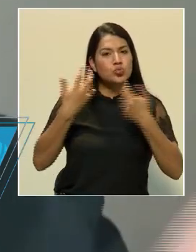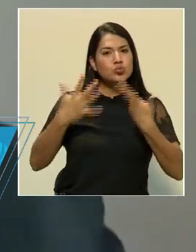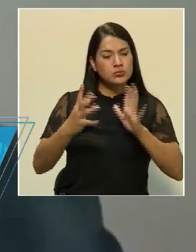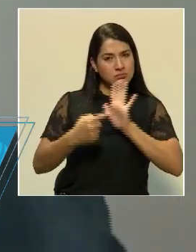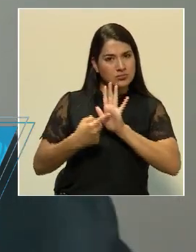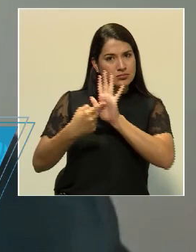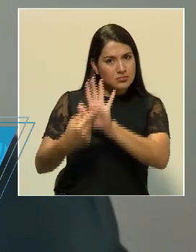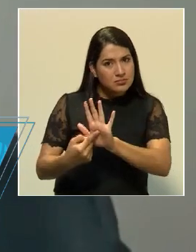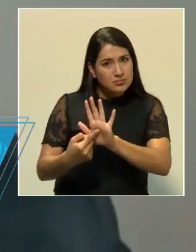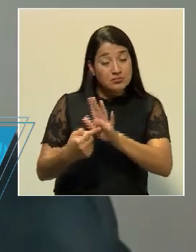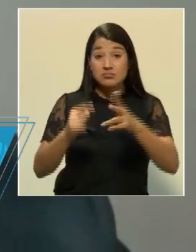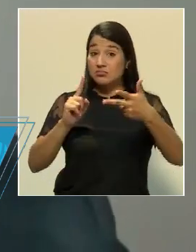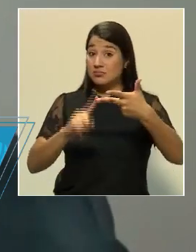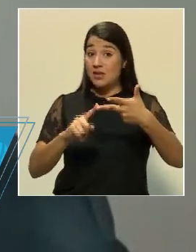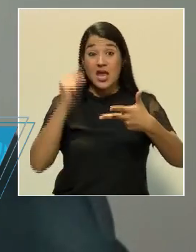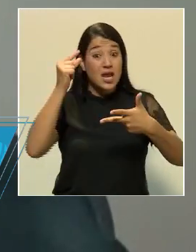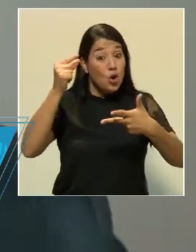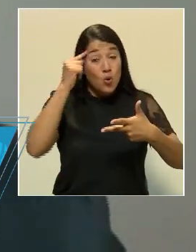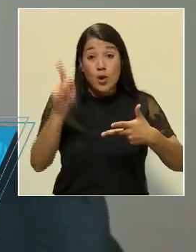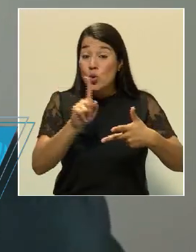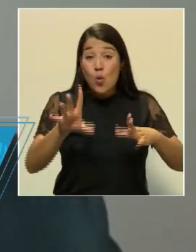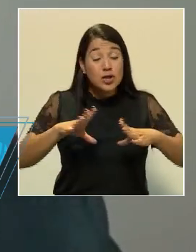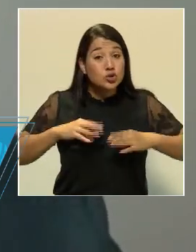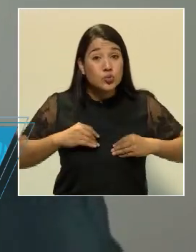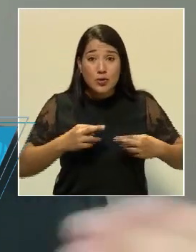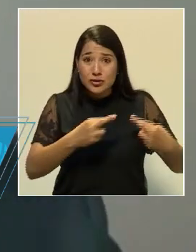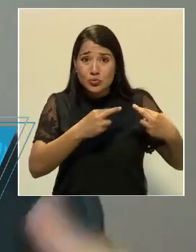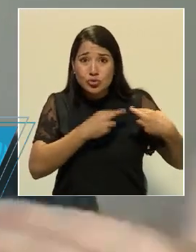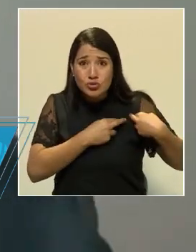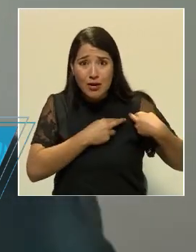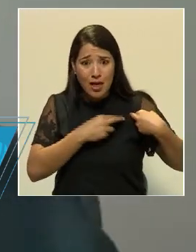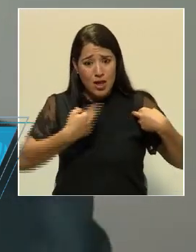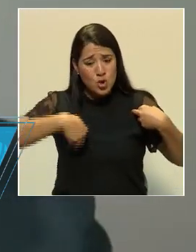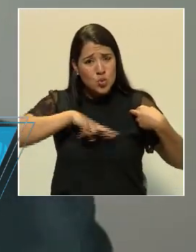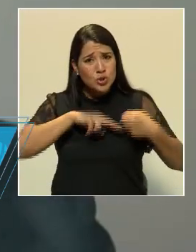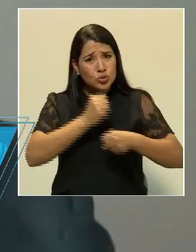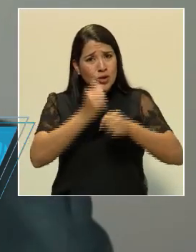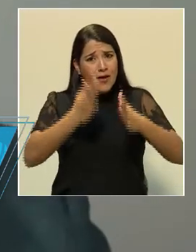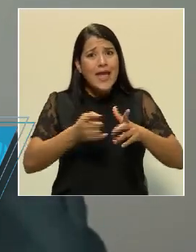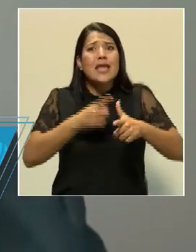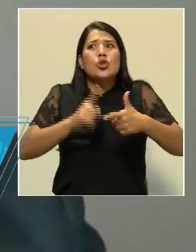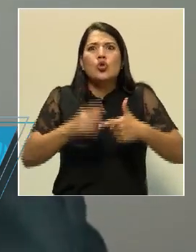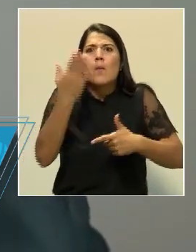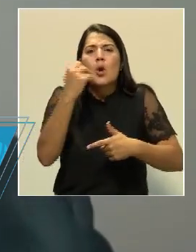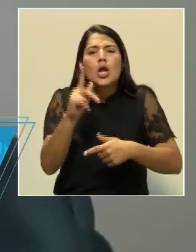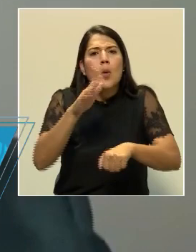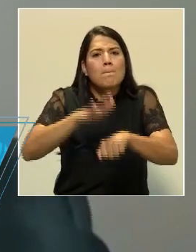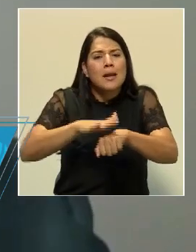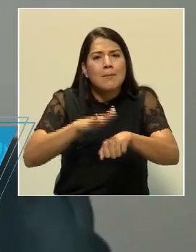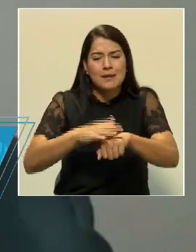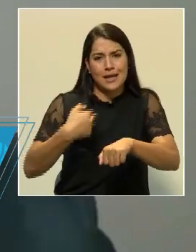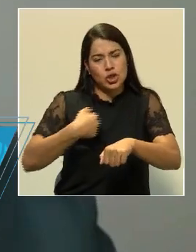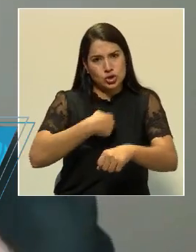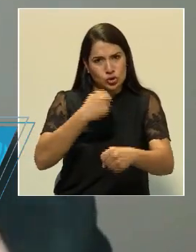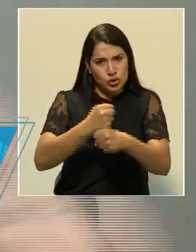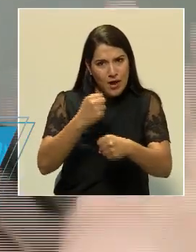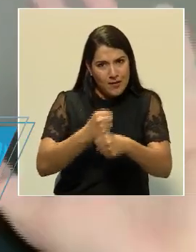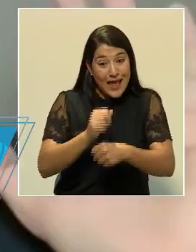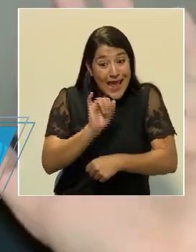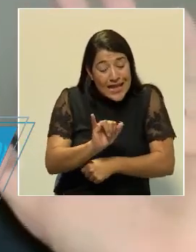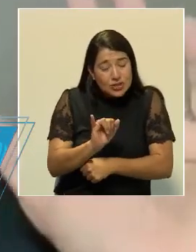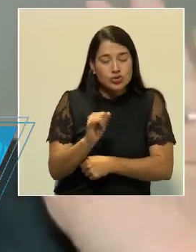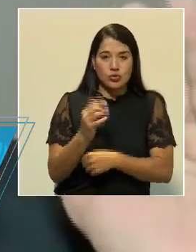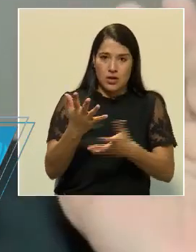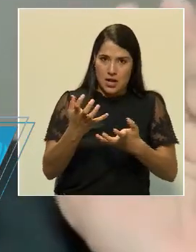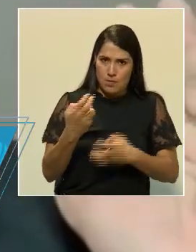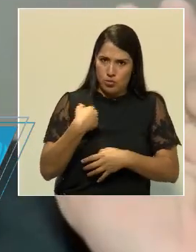y el gobierno no se va a hacer cargo de nuestra gente, ¿por qué razón no nos deja a nosotros trabajar? O sea, que es lo que al final nosotros queremos. No